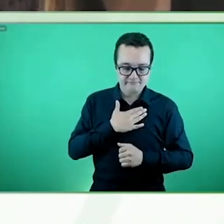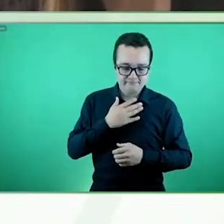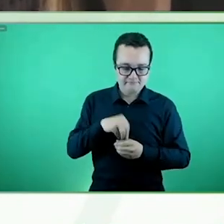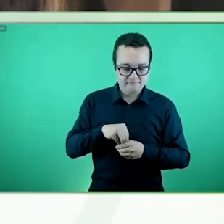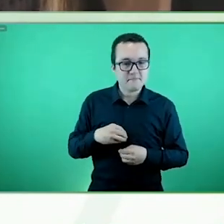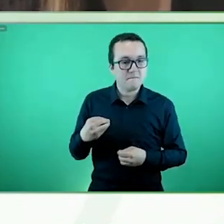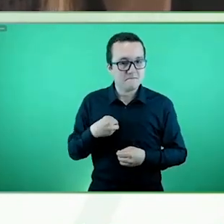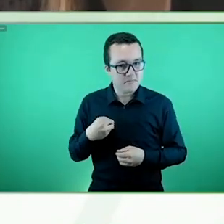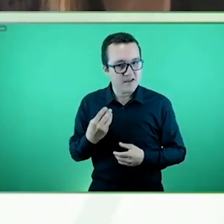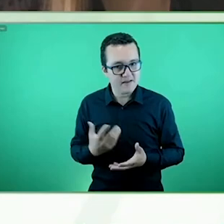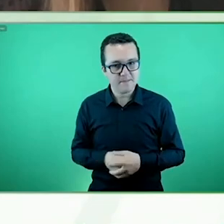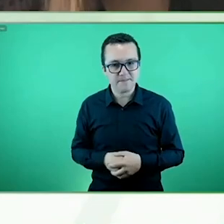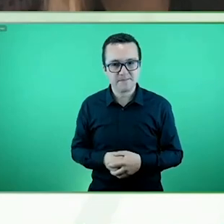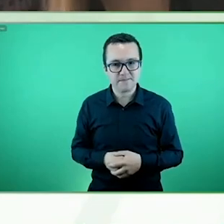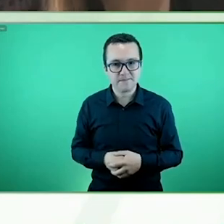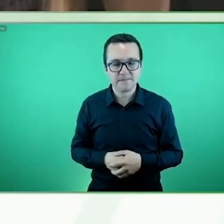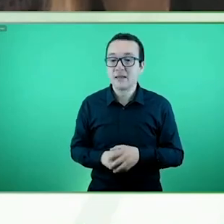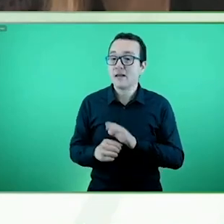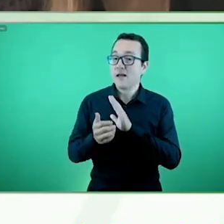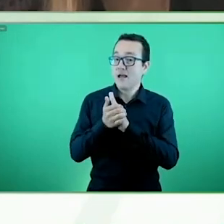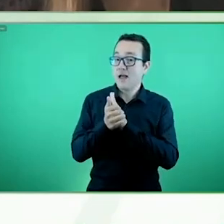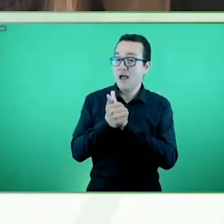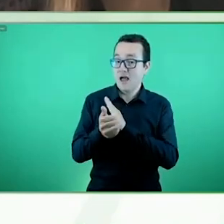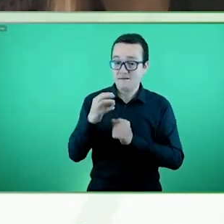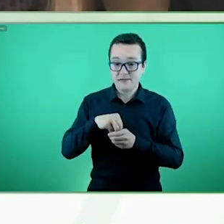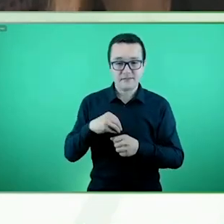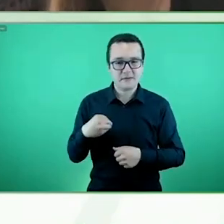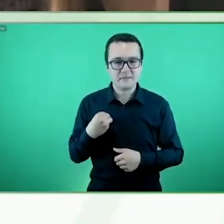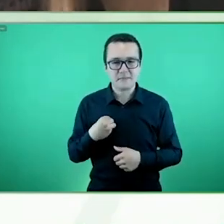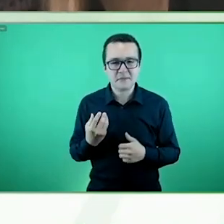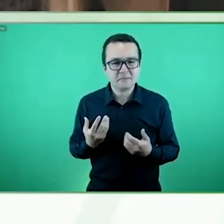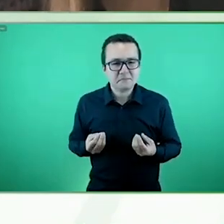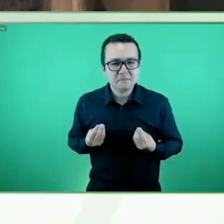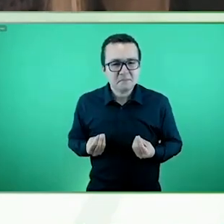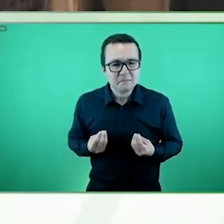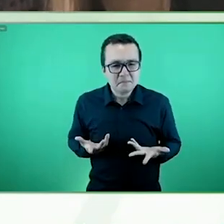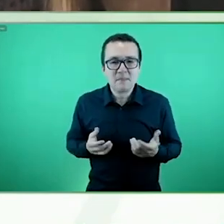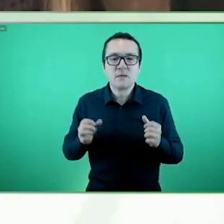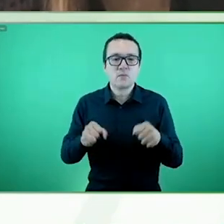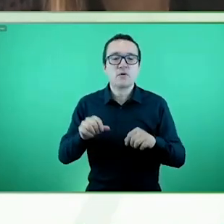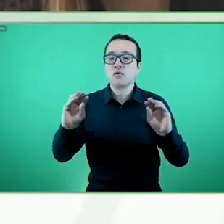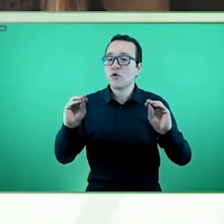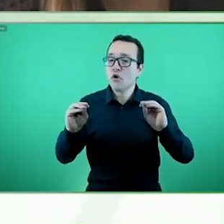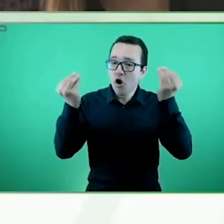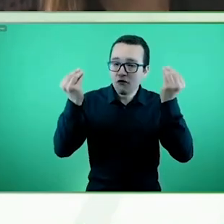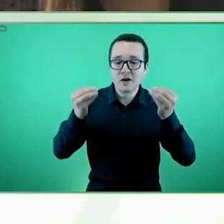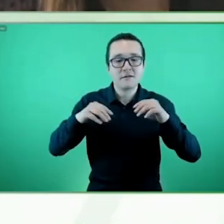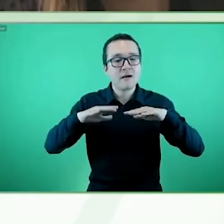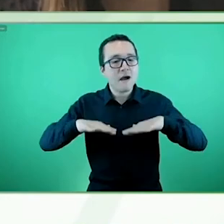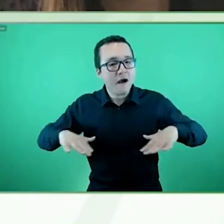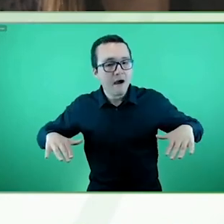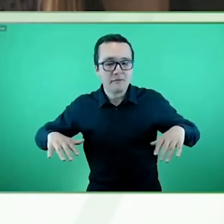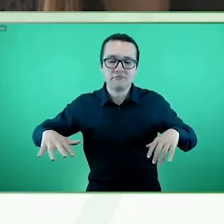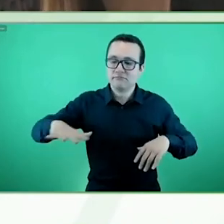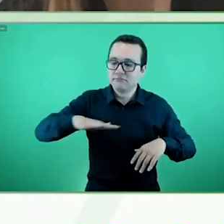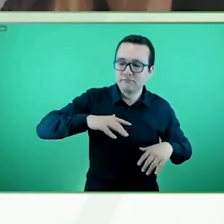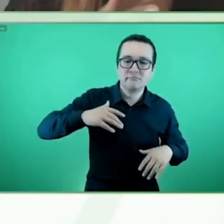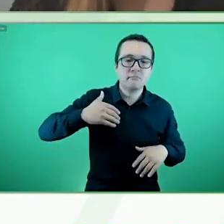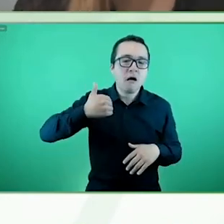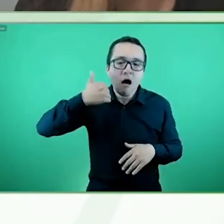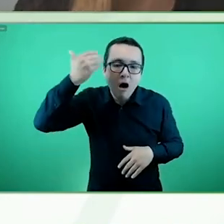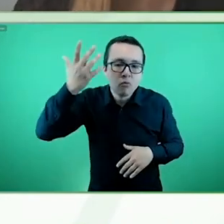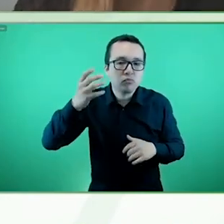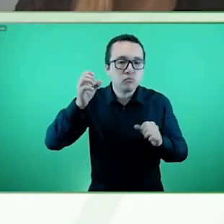Habilidades para la vida busca potenciar las habilidades de jóvenes y adultos con sordoceguera para su acceso al mercado laboral